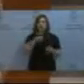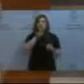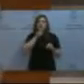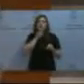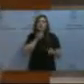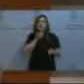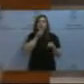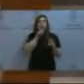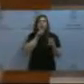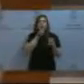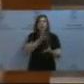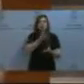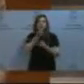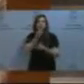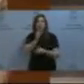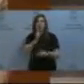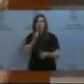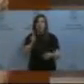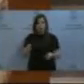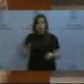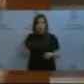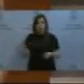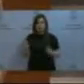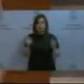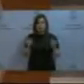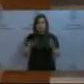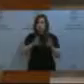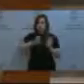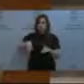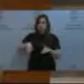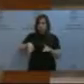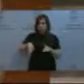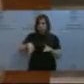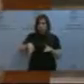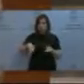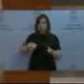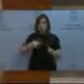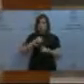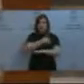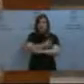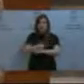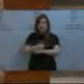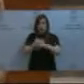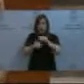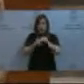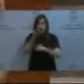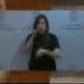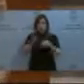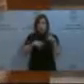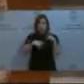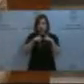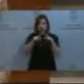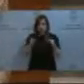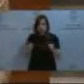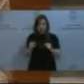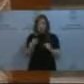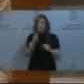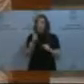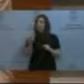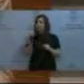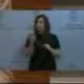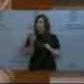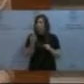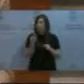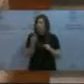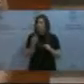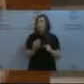parte de los jueces y en el último, de la Sala de lo Social del Tribunal Superior de Justicia de Asturias, se estima el recurso